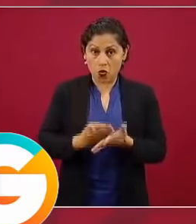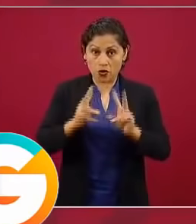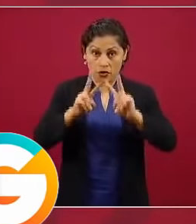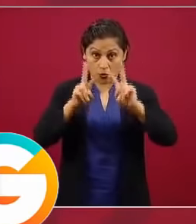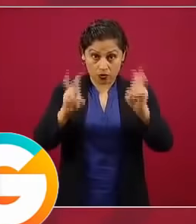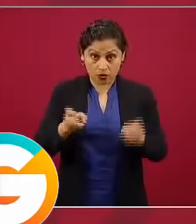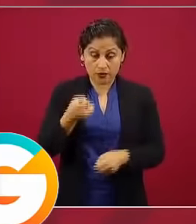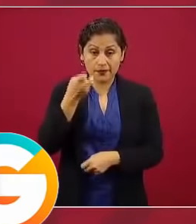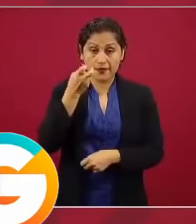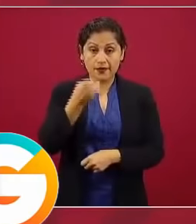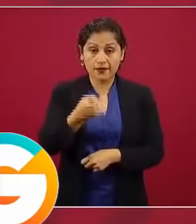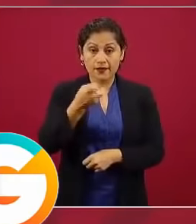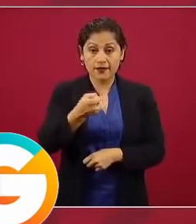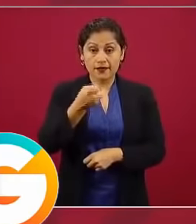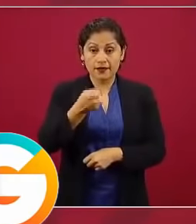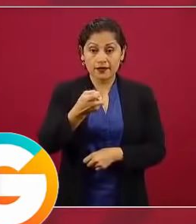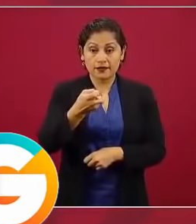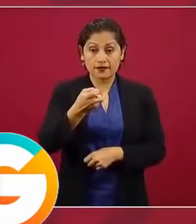el de